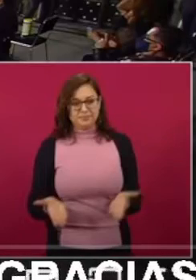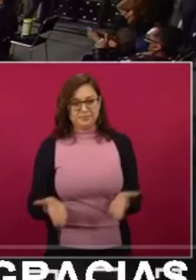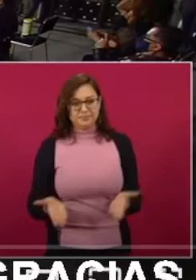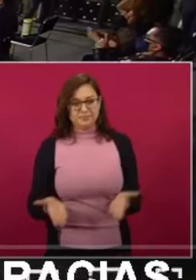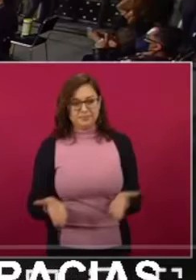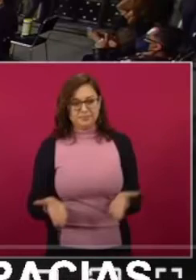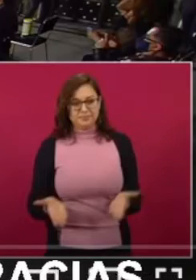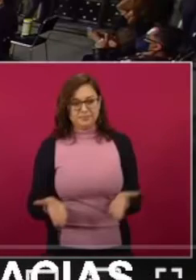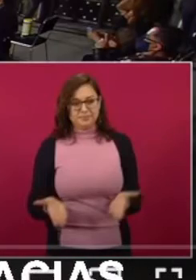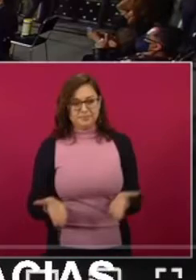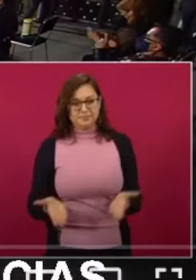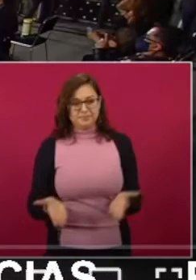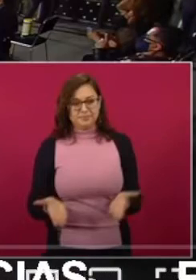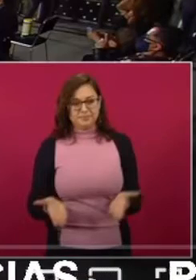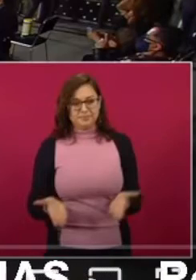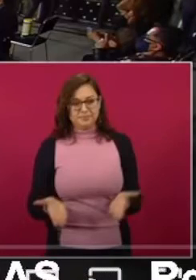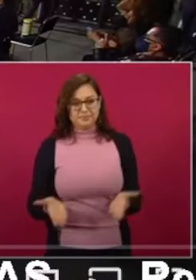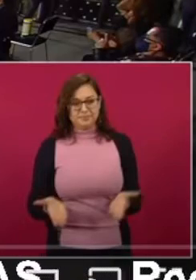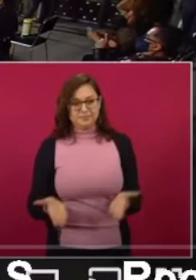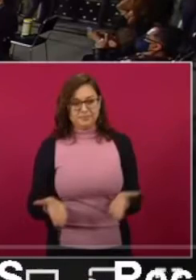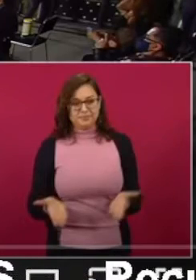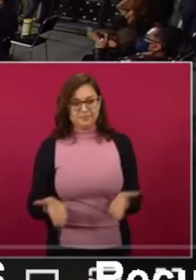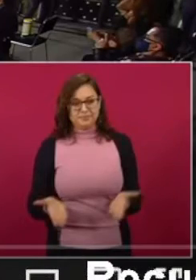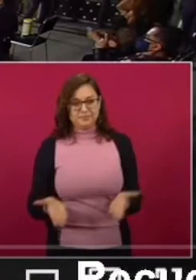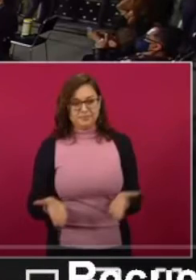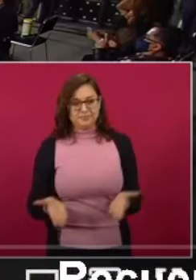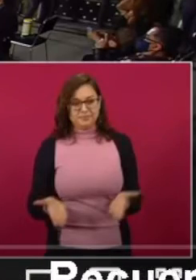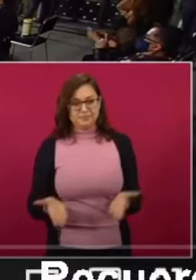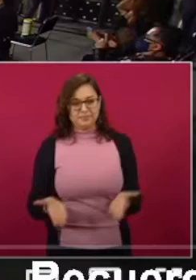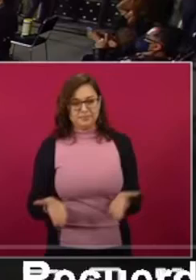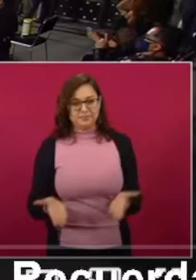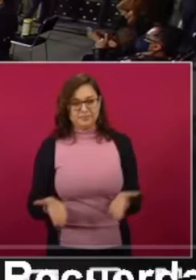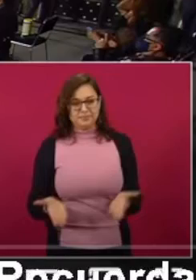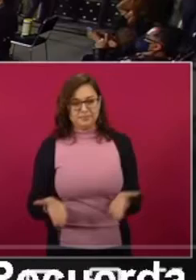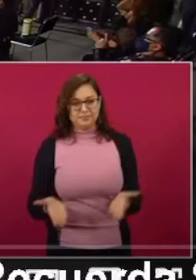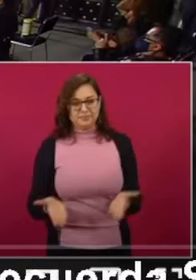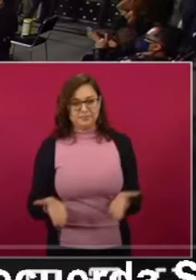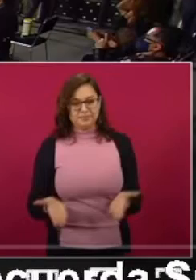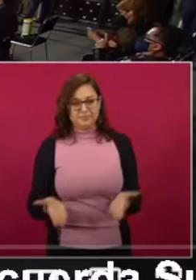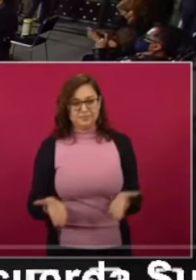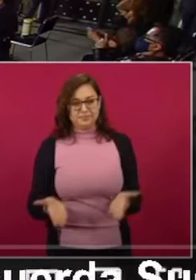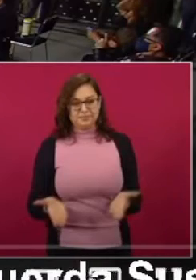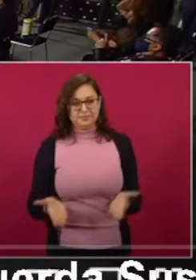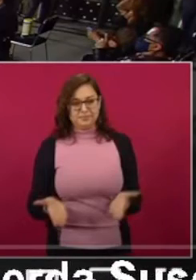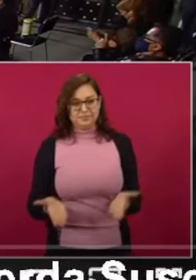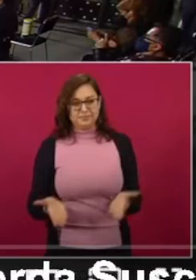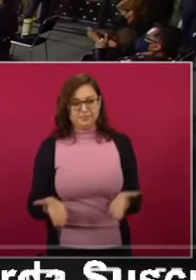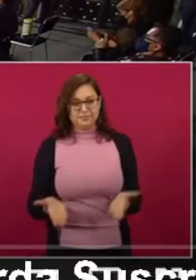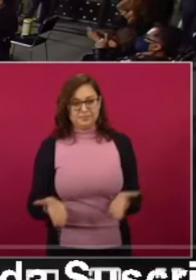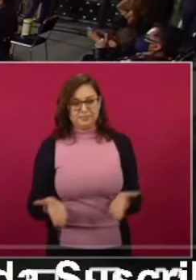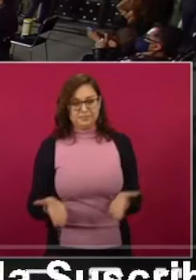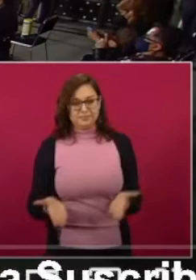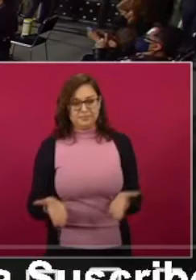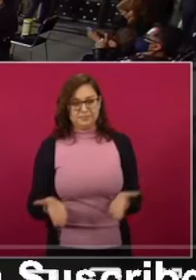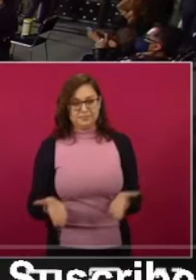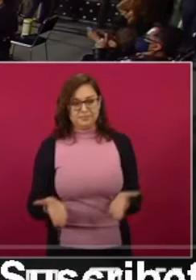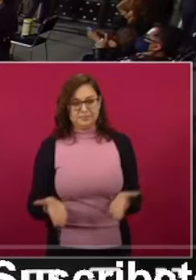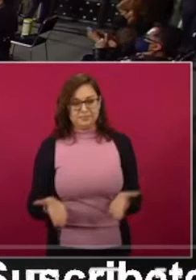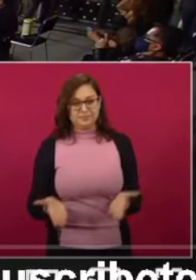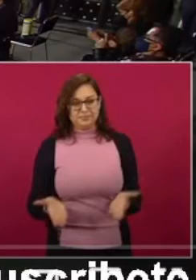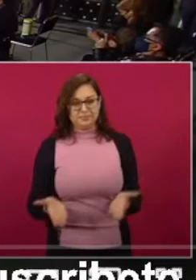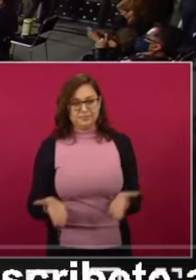pero no creen que soy malinchista ni que creo quiero ya cambiar de bando no